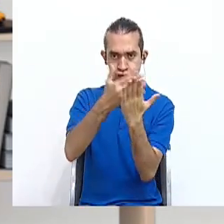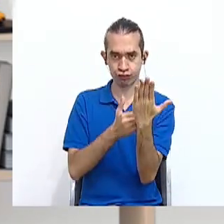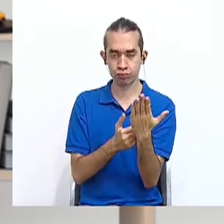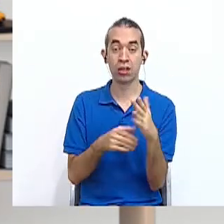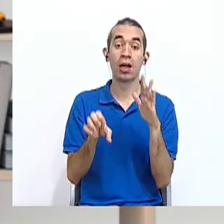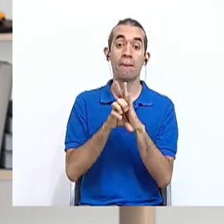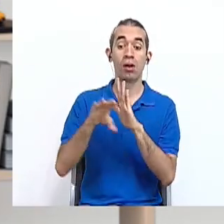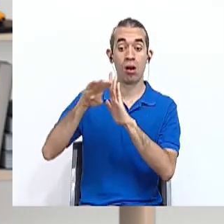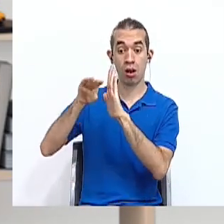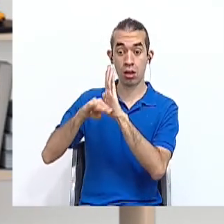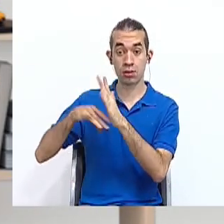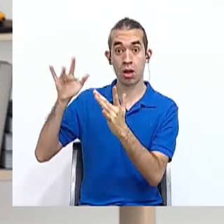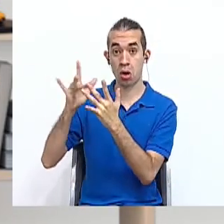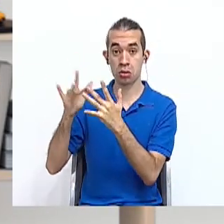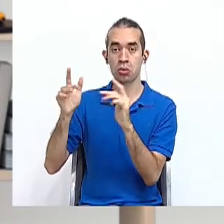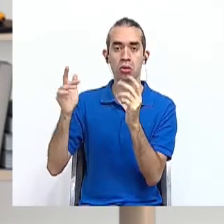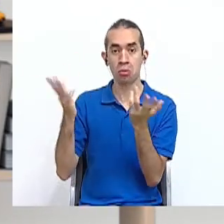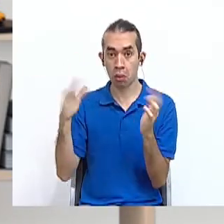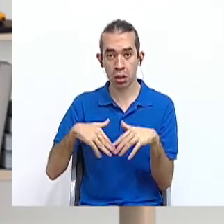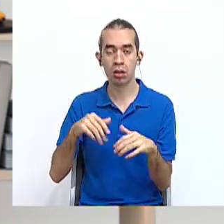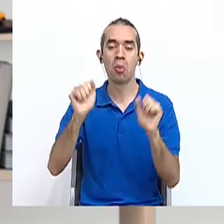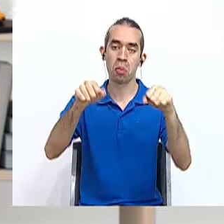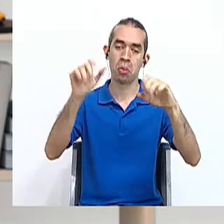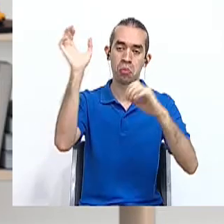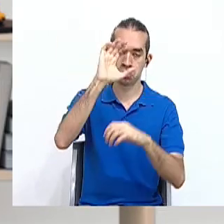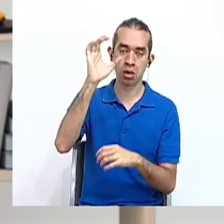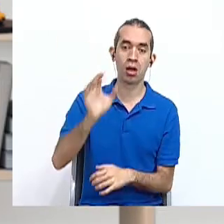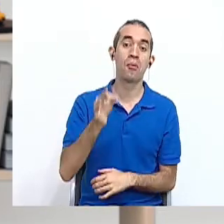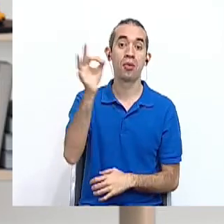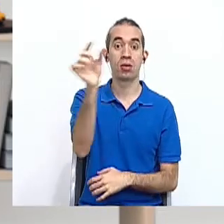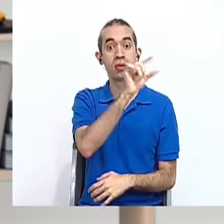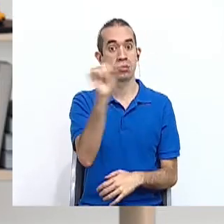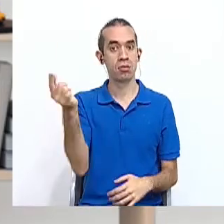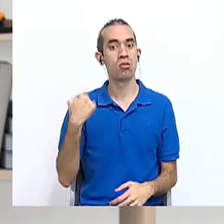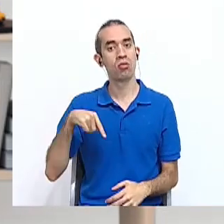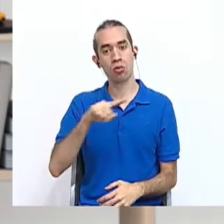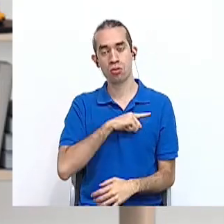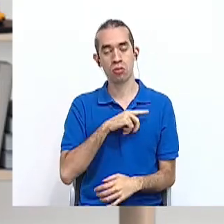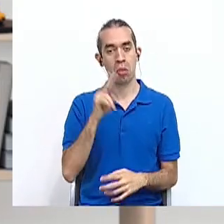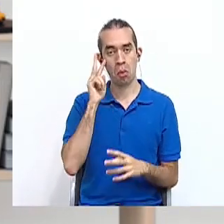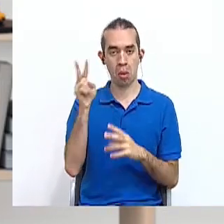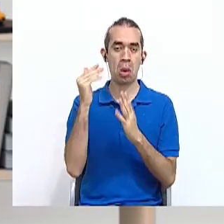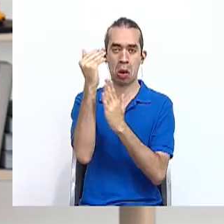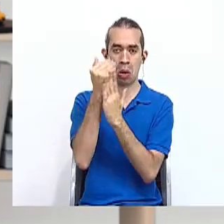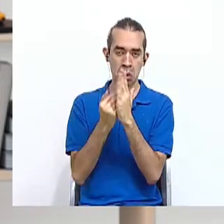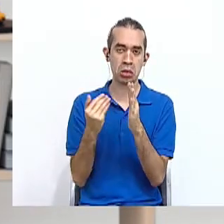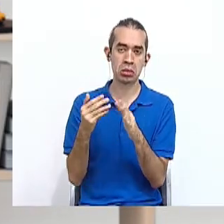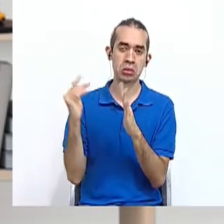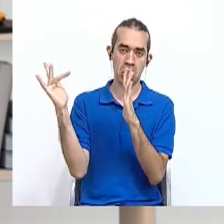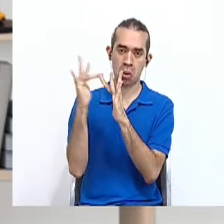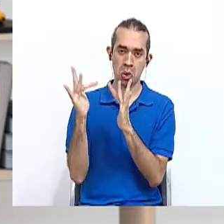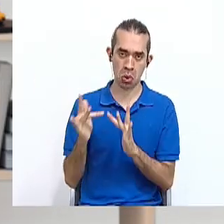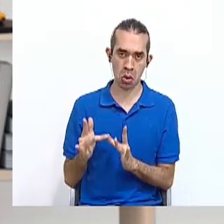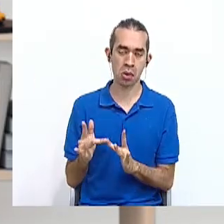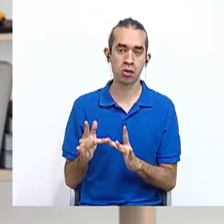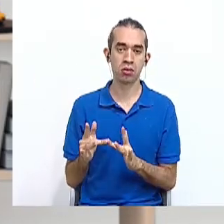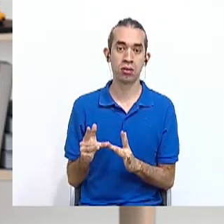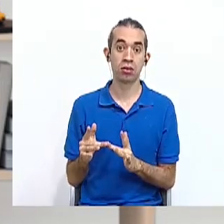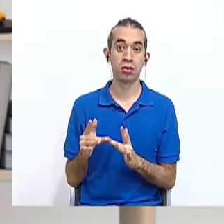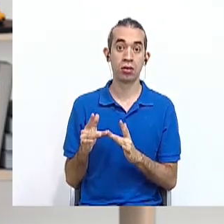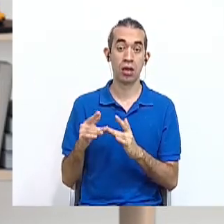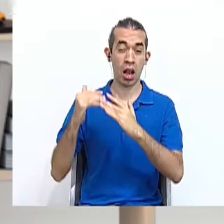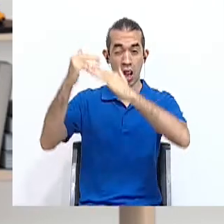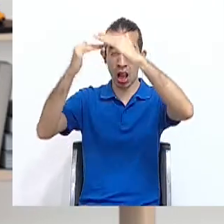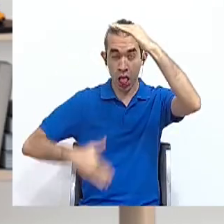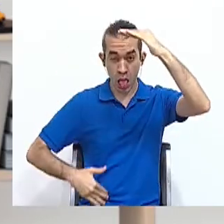lista de conectores, la puede buscar. Incluso durante la próxima semana vamos a ver una pequeña lista de conectores. ¿Por qué no damos la lista